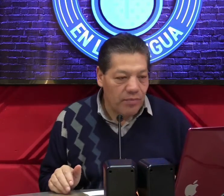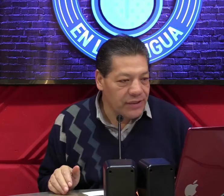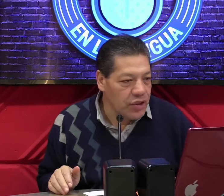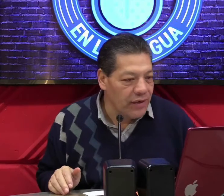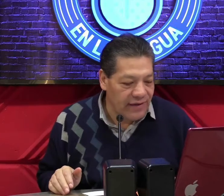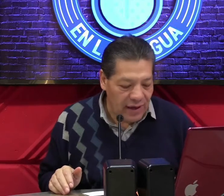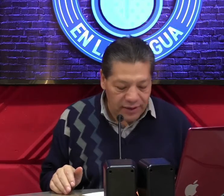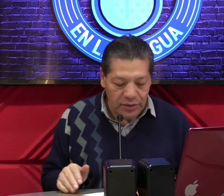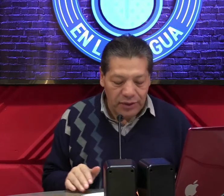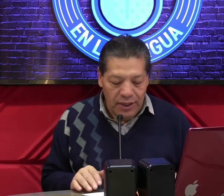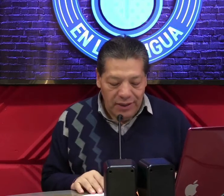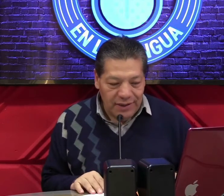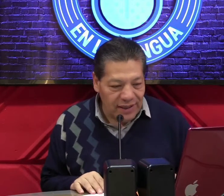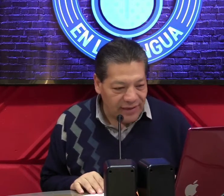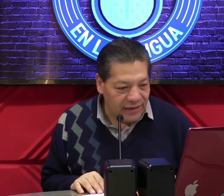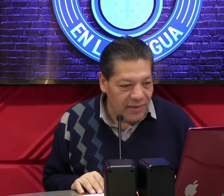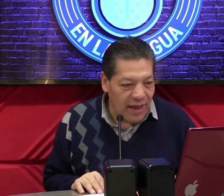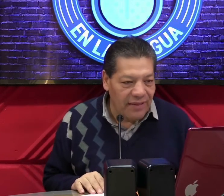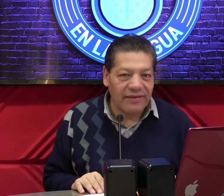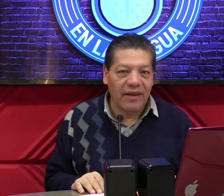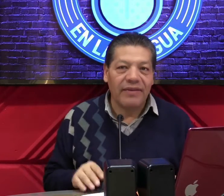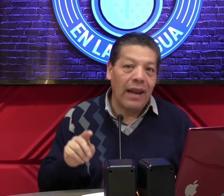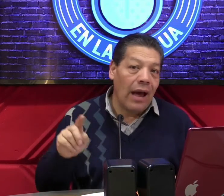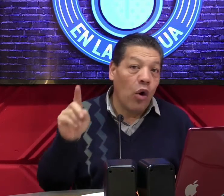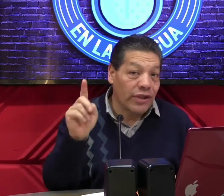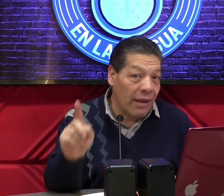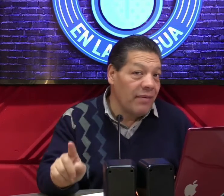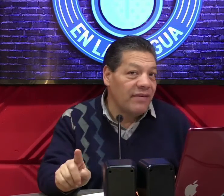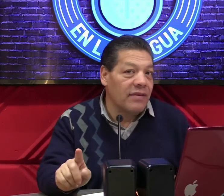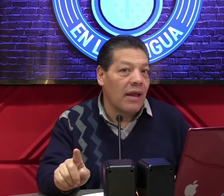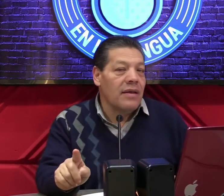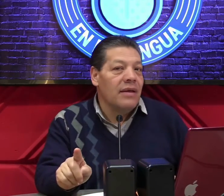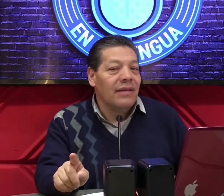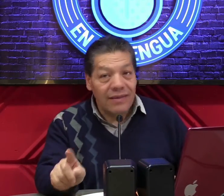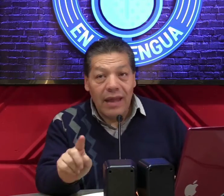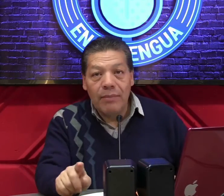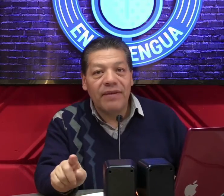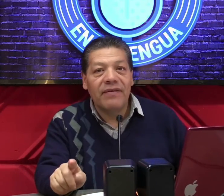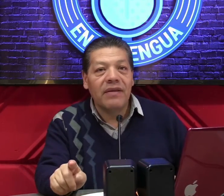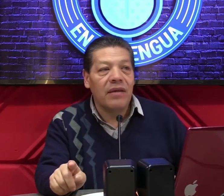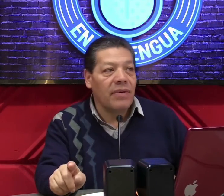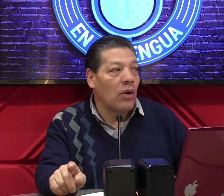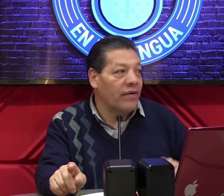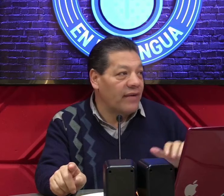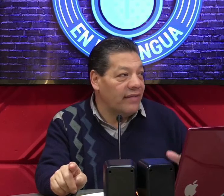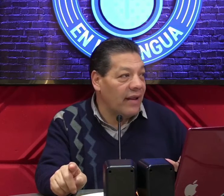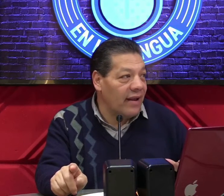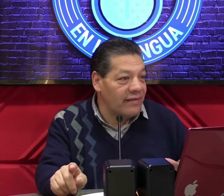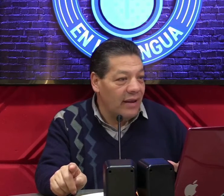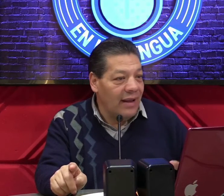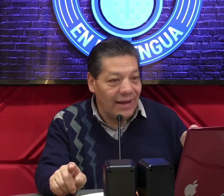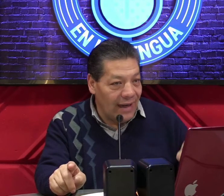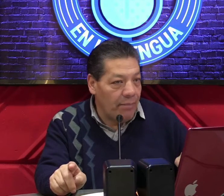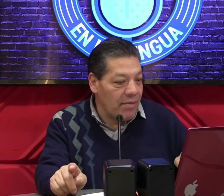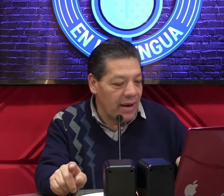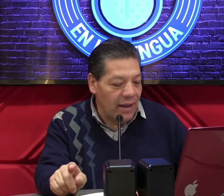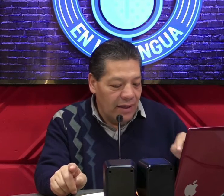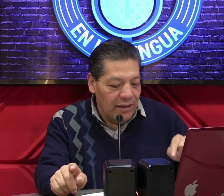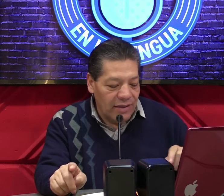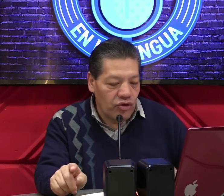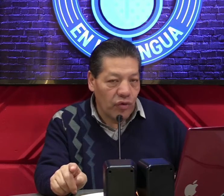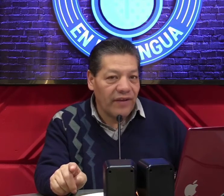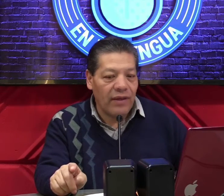de las Convenciones al arribo de las actividades de la octava visita del presidente de México a Zacatecas, la